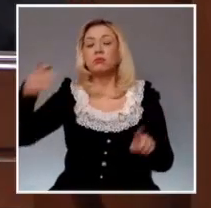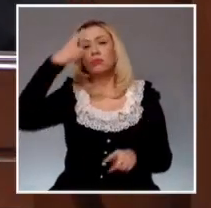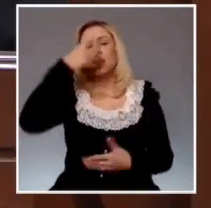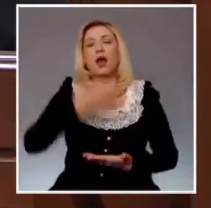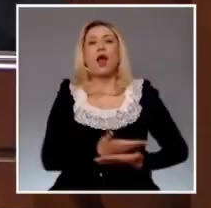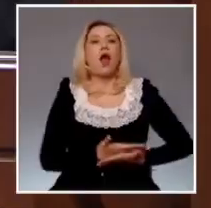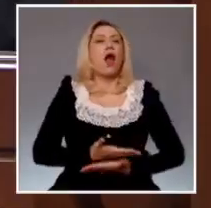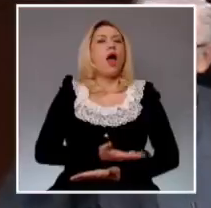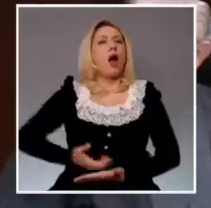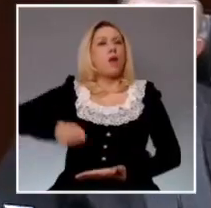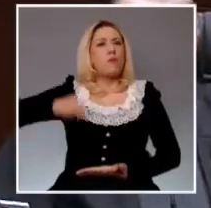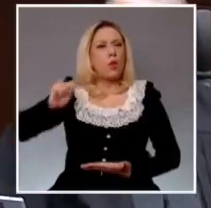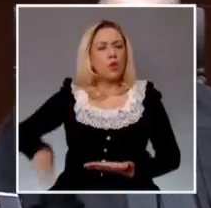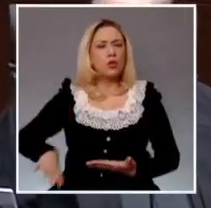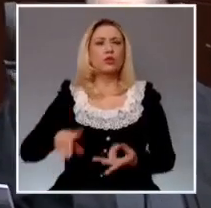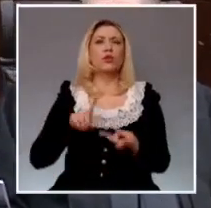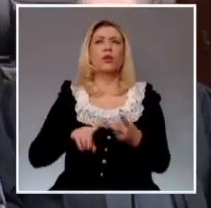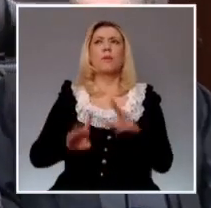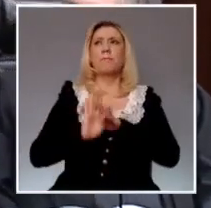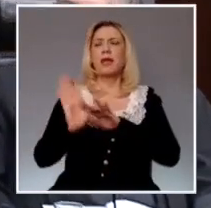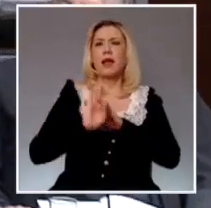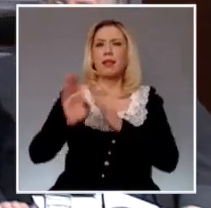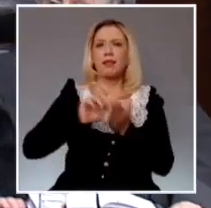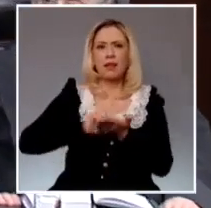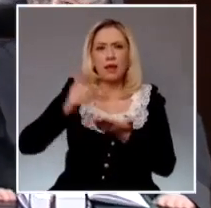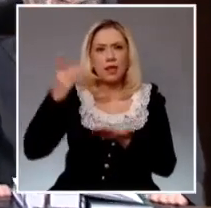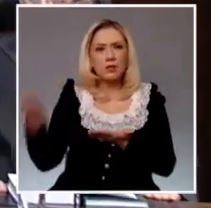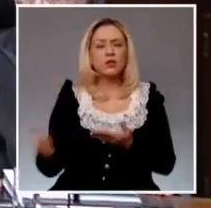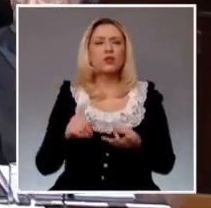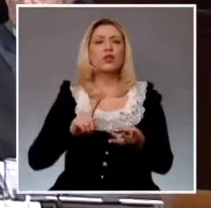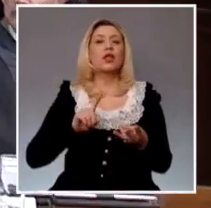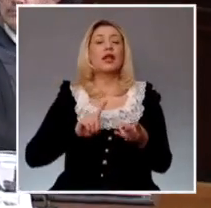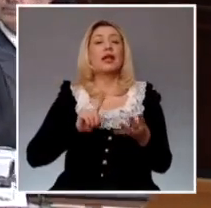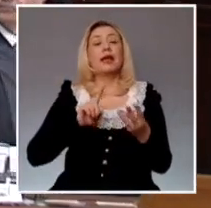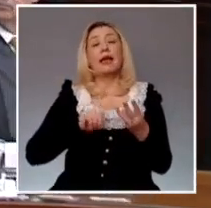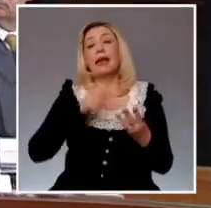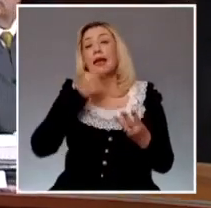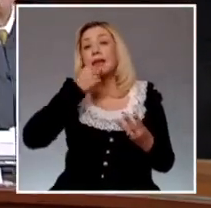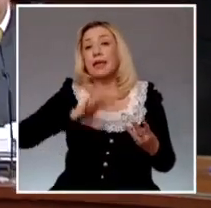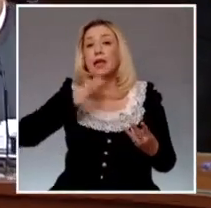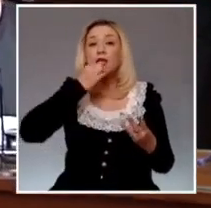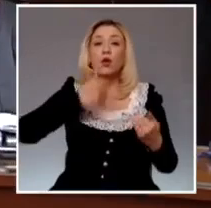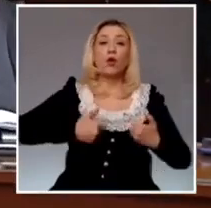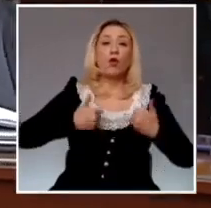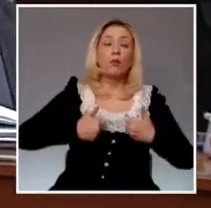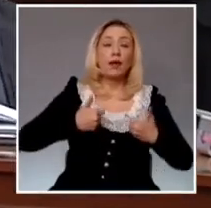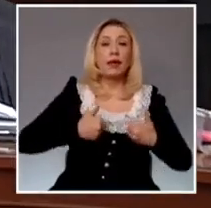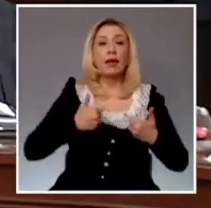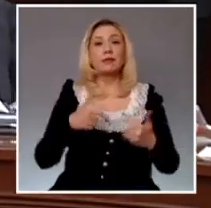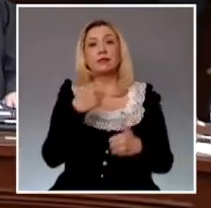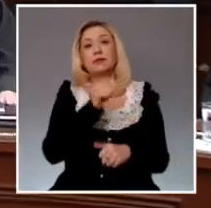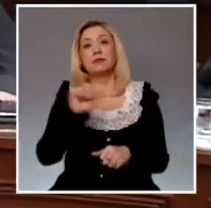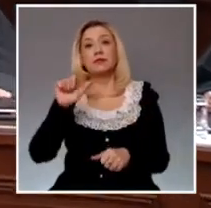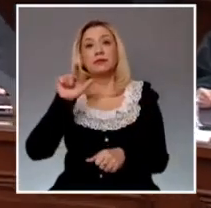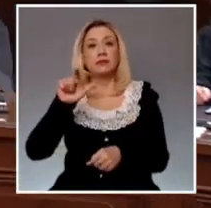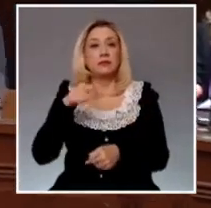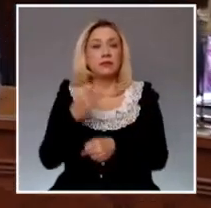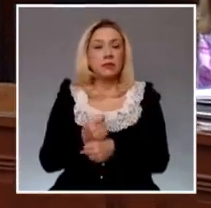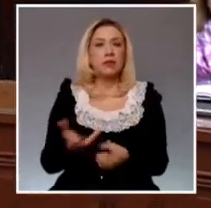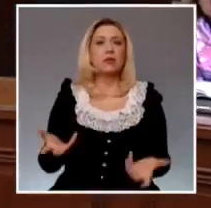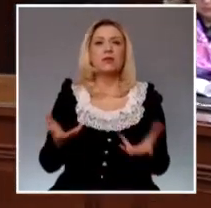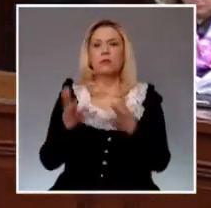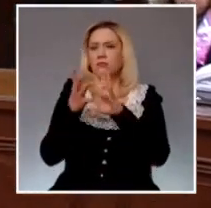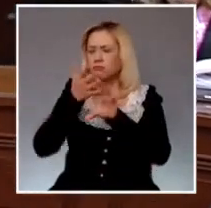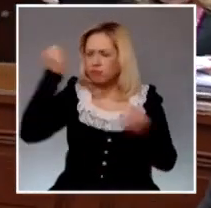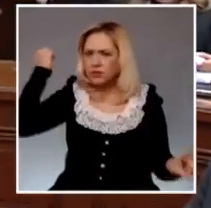personas migrantes, niñas, niños y adolescentes, desaparición forzada, cuidado de personas con alguna discapacidad, derecho